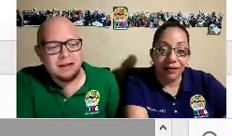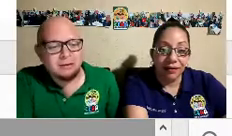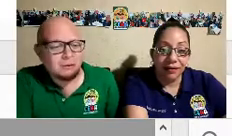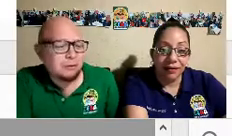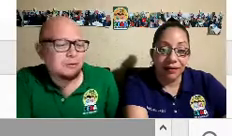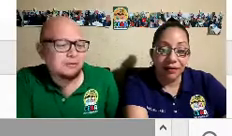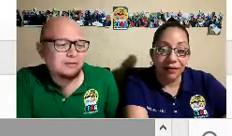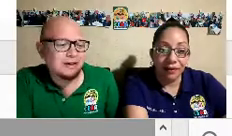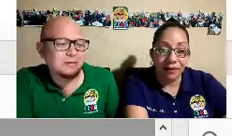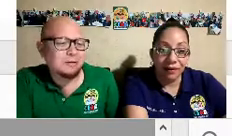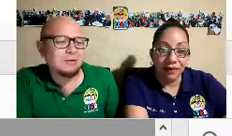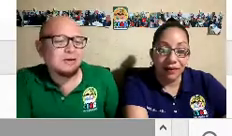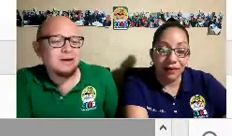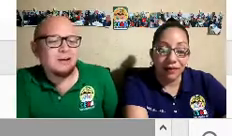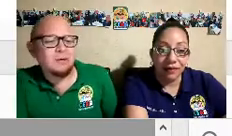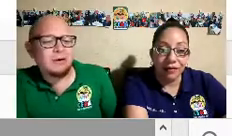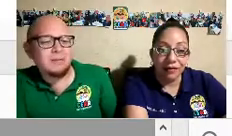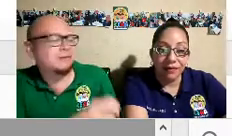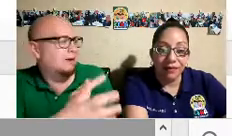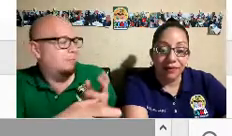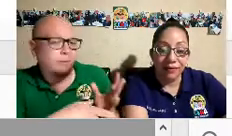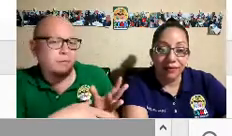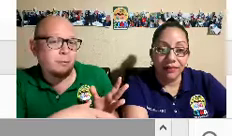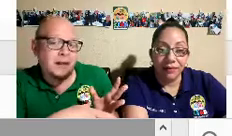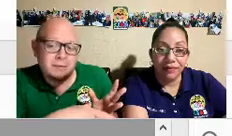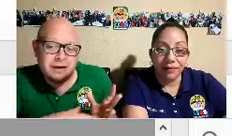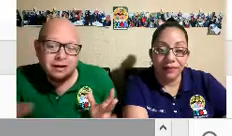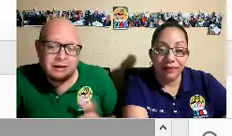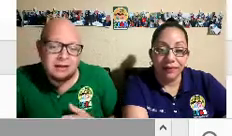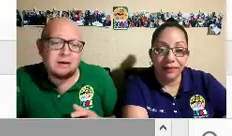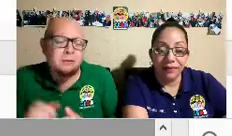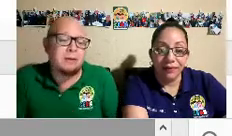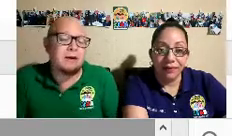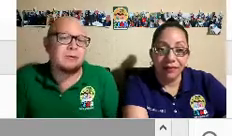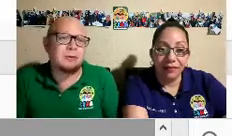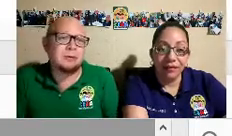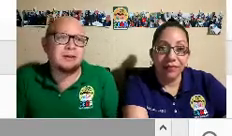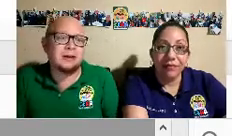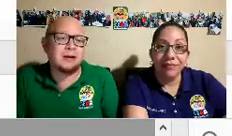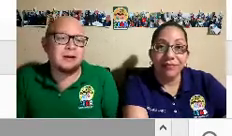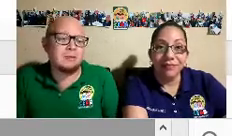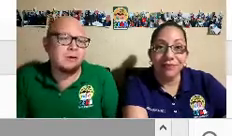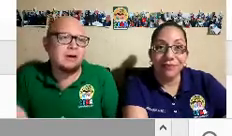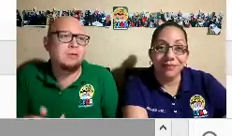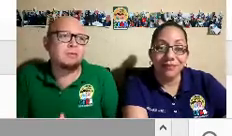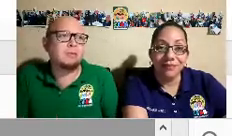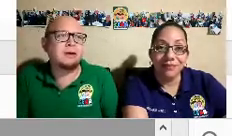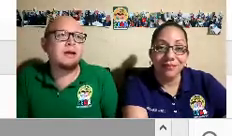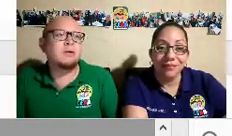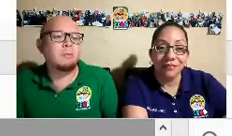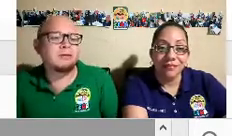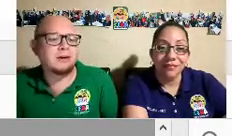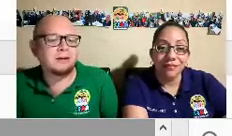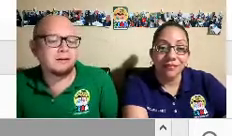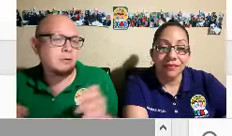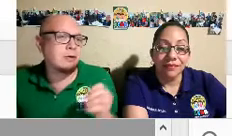pero sería el más corto, ¿no? Sería el más corto. ¿Qué mensaje pudiera haber? Ya en el libro para el maestro nos comenta que a lo mejor el niño nos pone